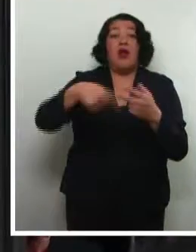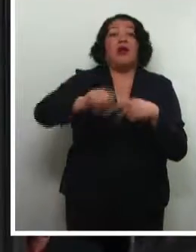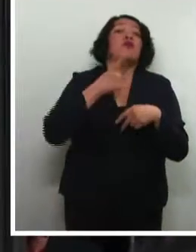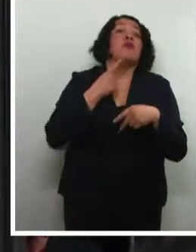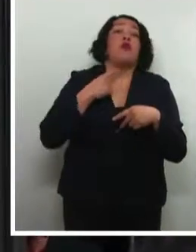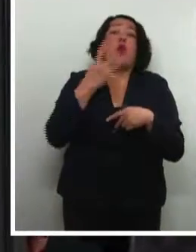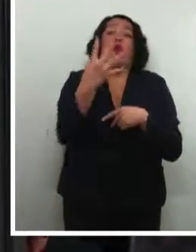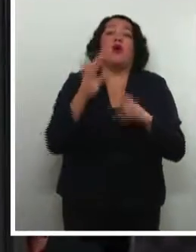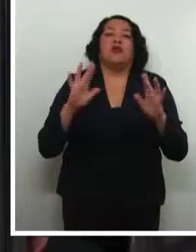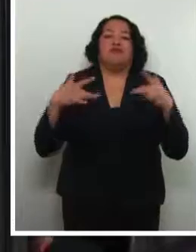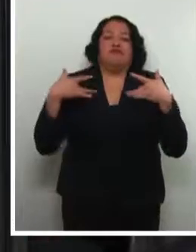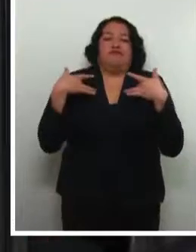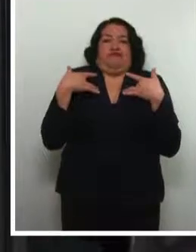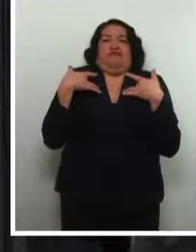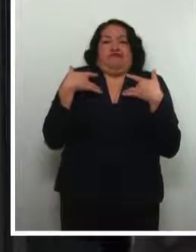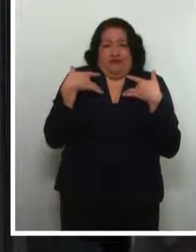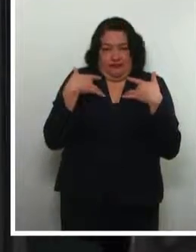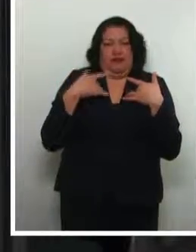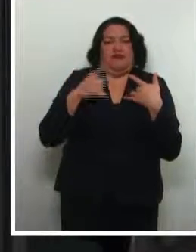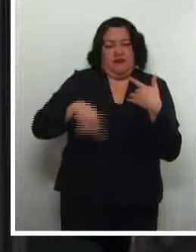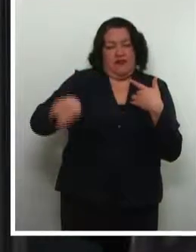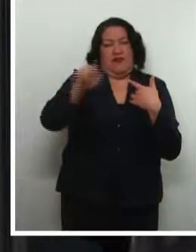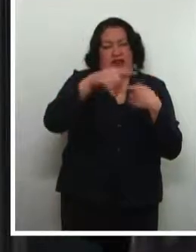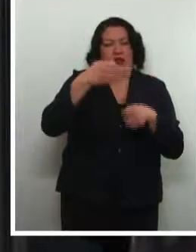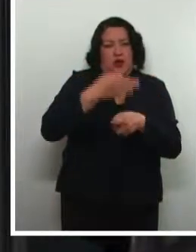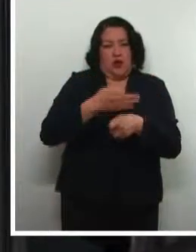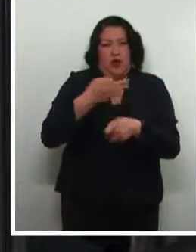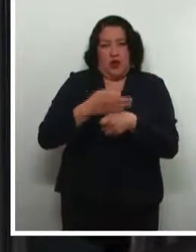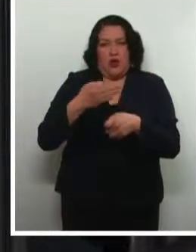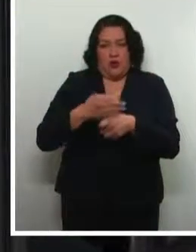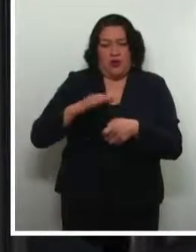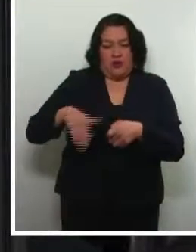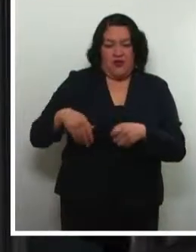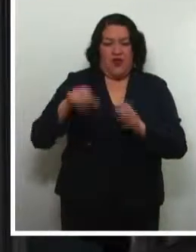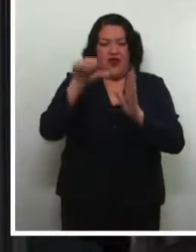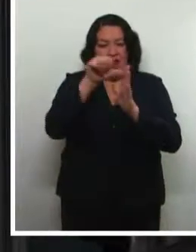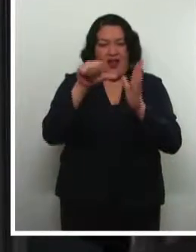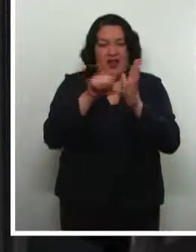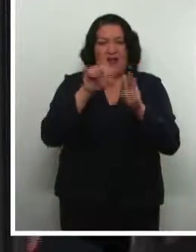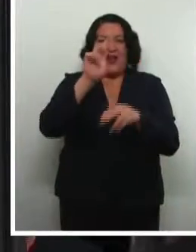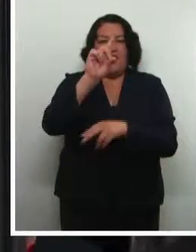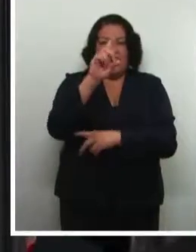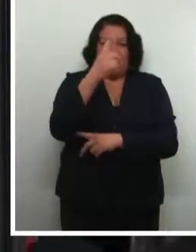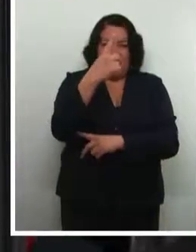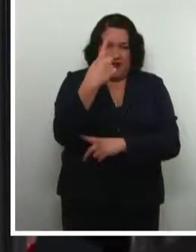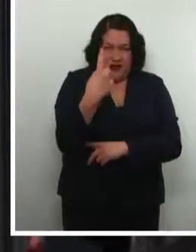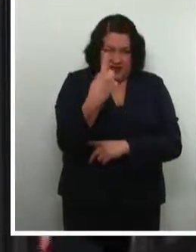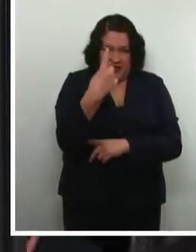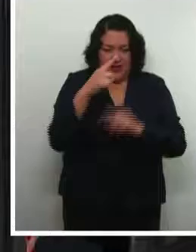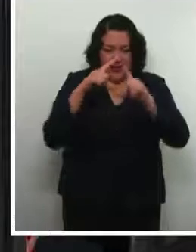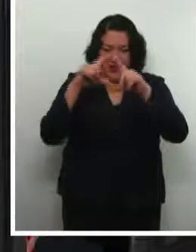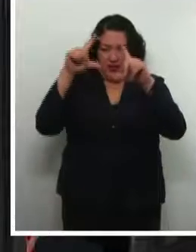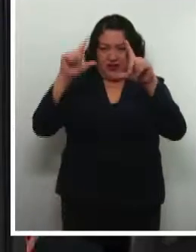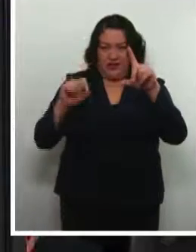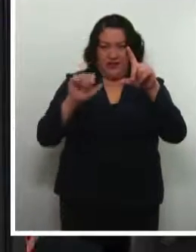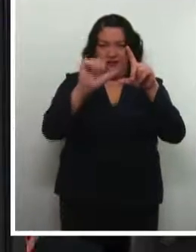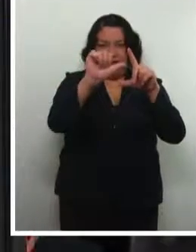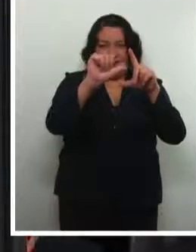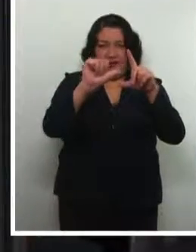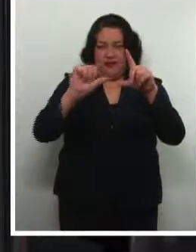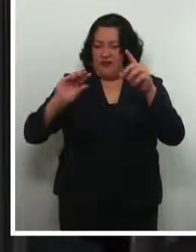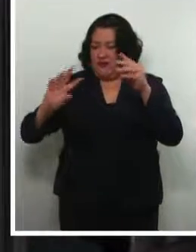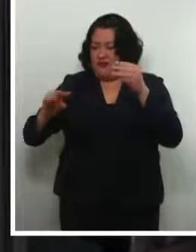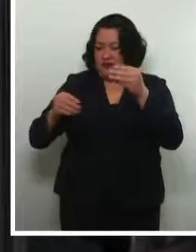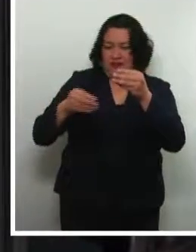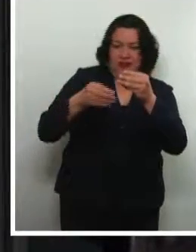por parte de los legisladores sobre este artículo 31, apartado A, adición